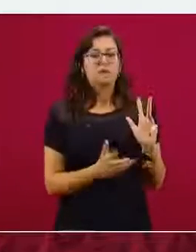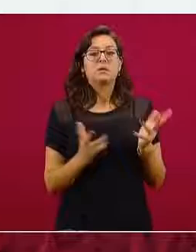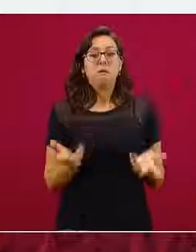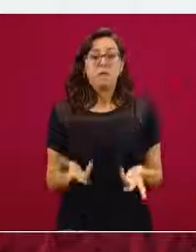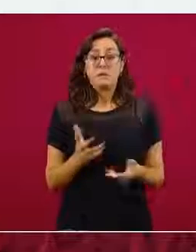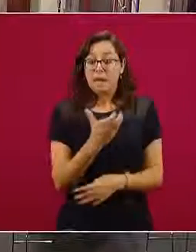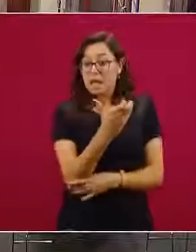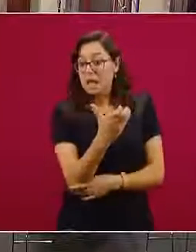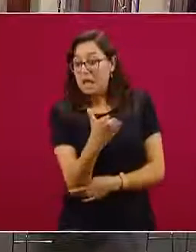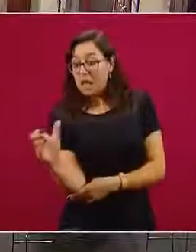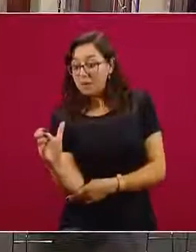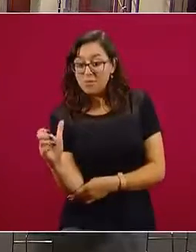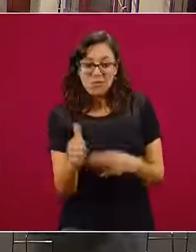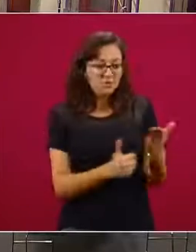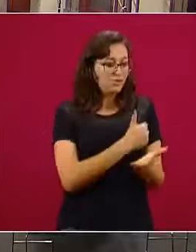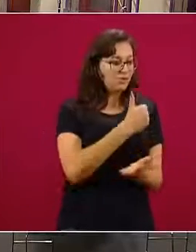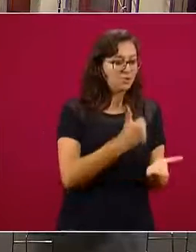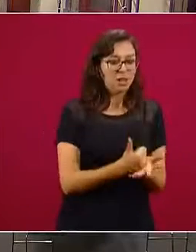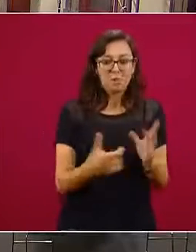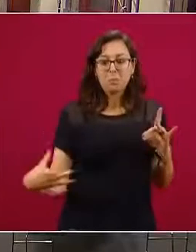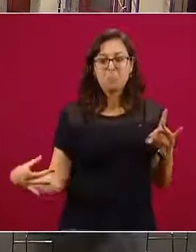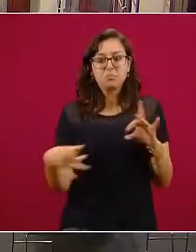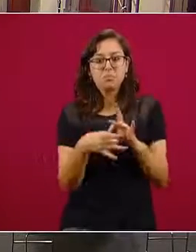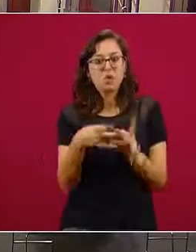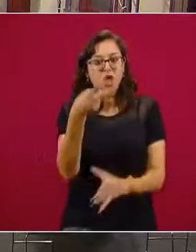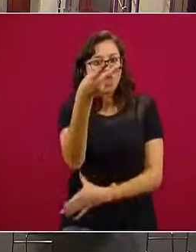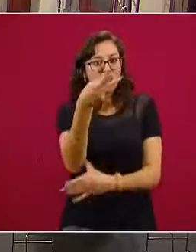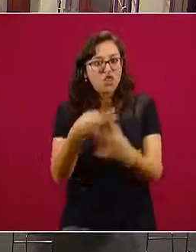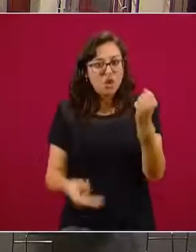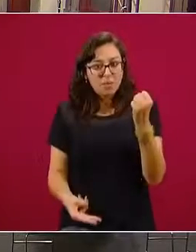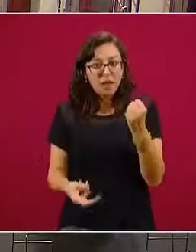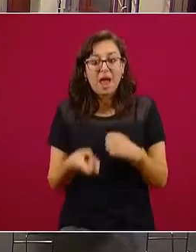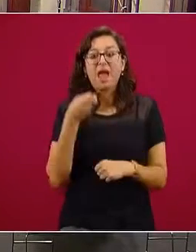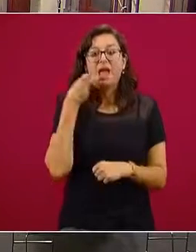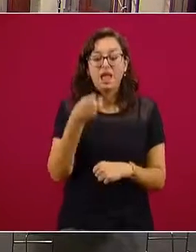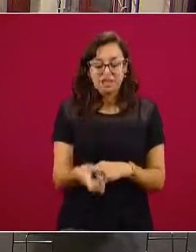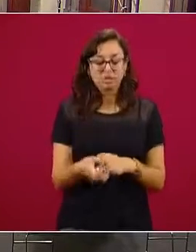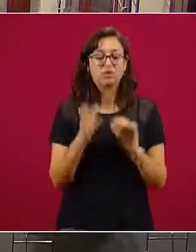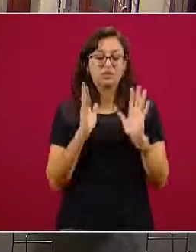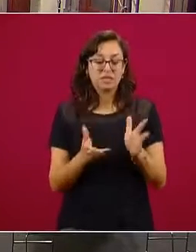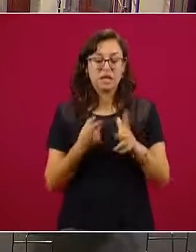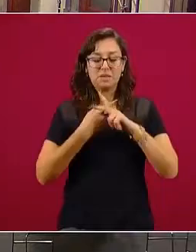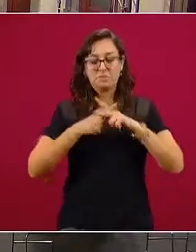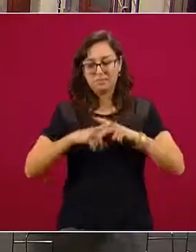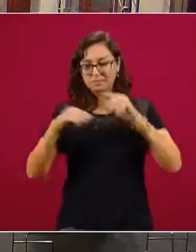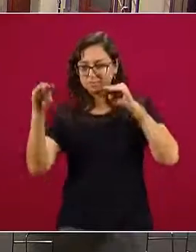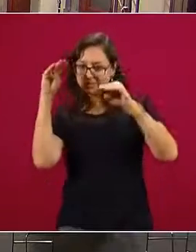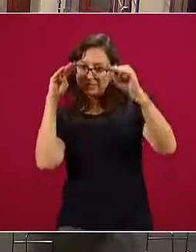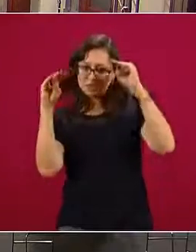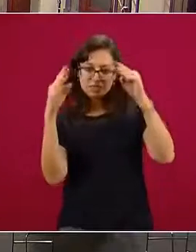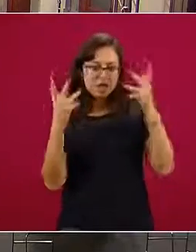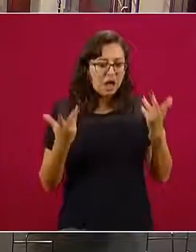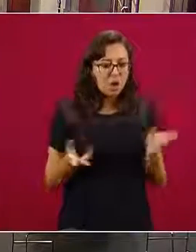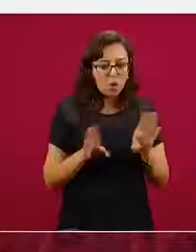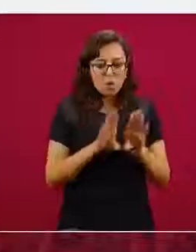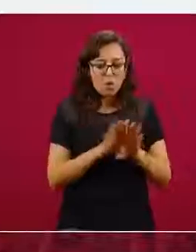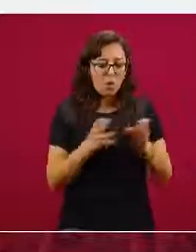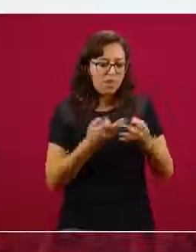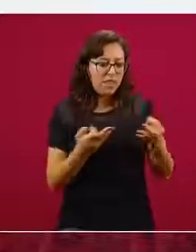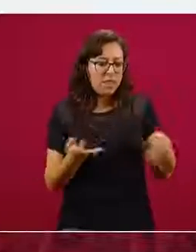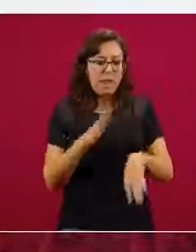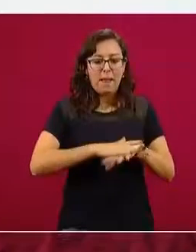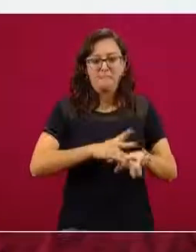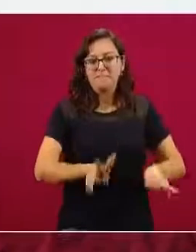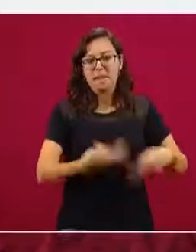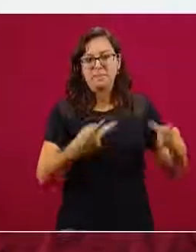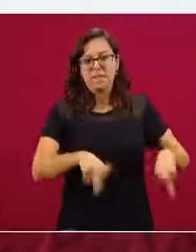muy fuerte y una zona urbana también muy fuerte. Entonces, están empezando a ocurrir procesos especulativos, hay lotificaciones